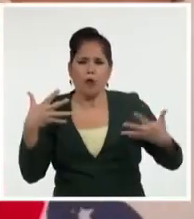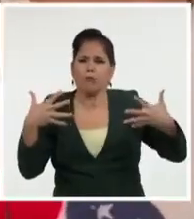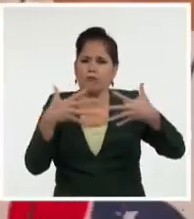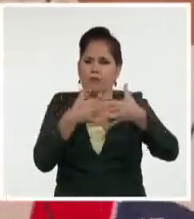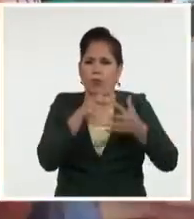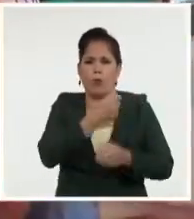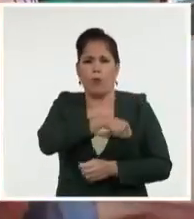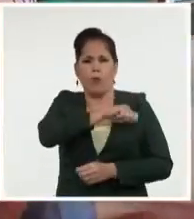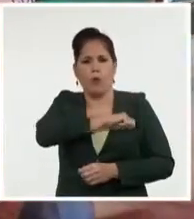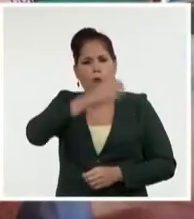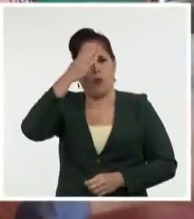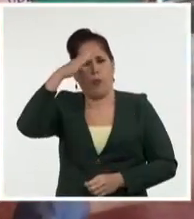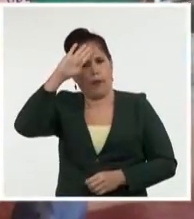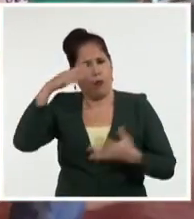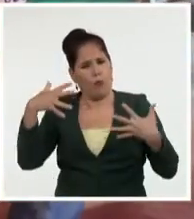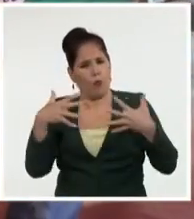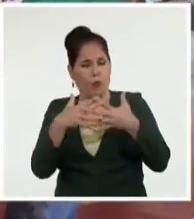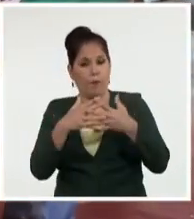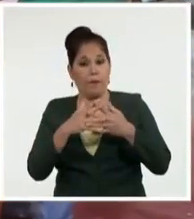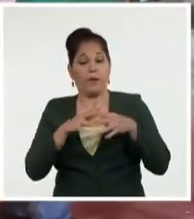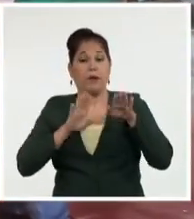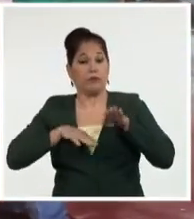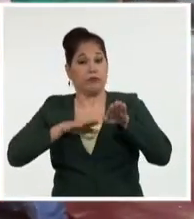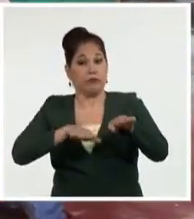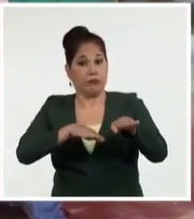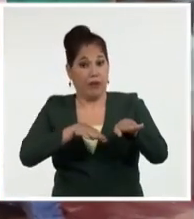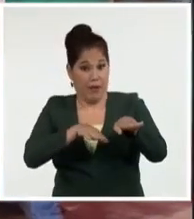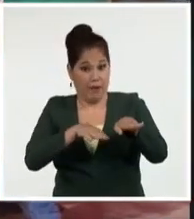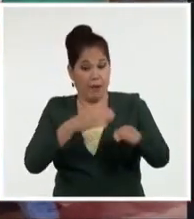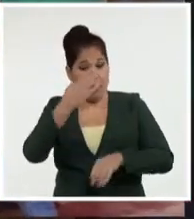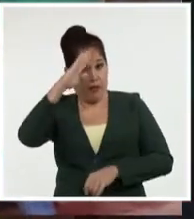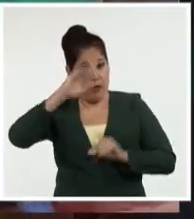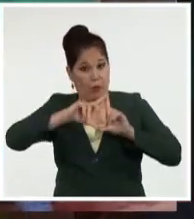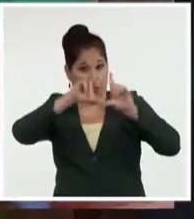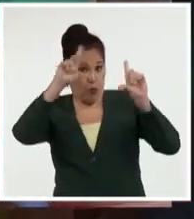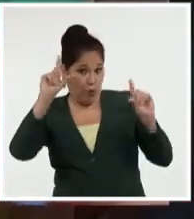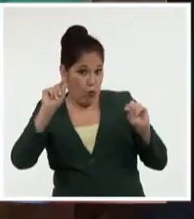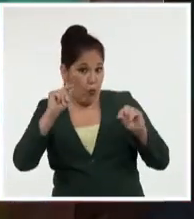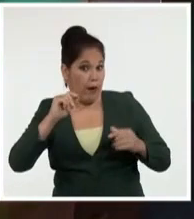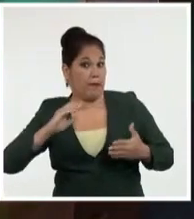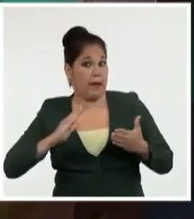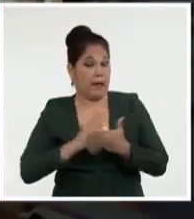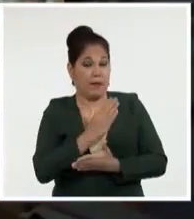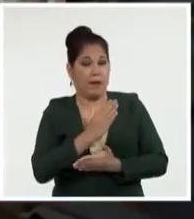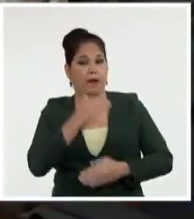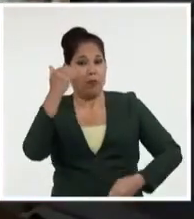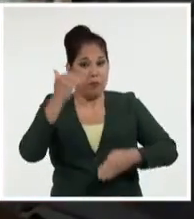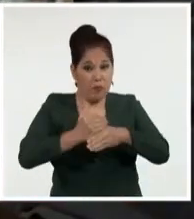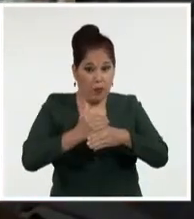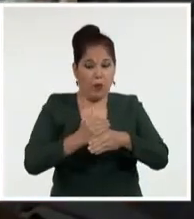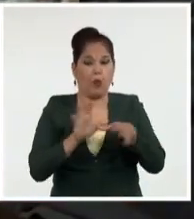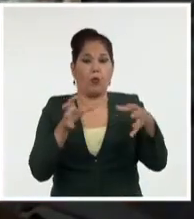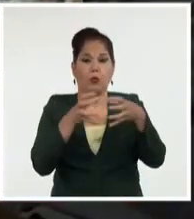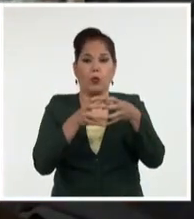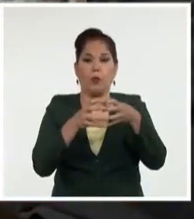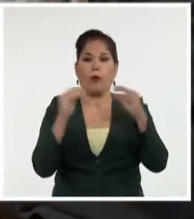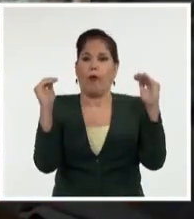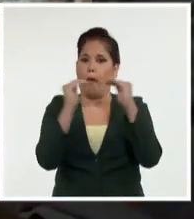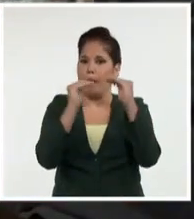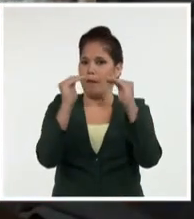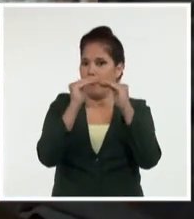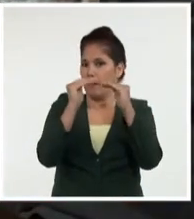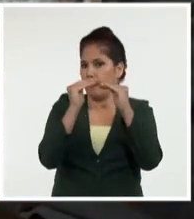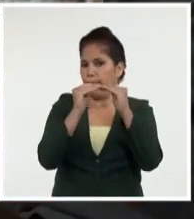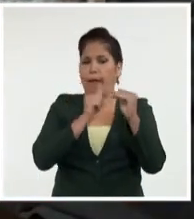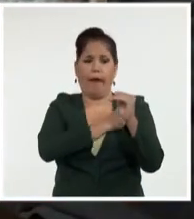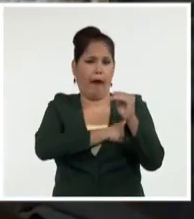pueblo de Cuba. La caravana de Miami contra el bloqueo a Cuba, una coalición que agrupa a Fuentes de Amor, Alianza Martiana y